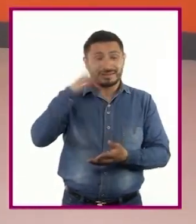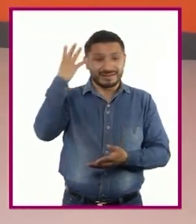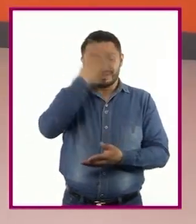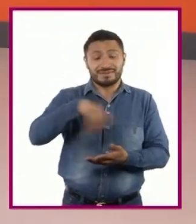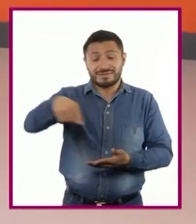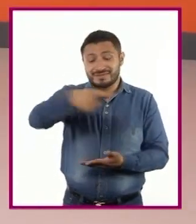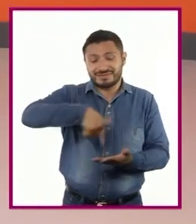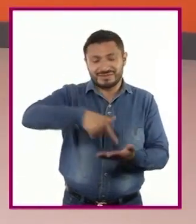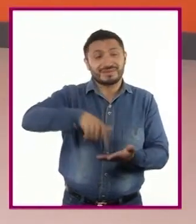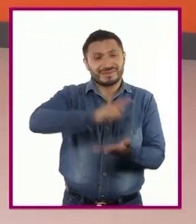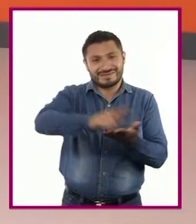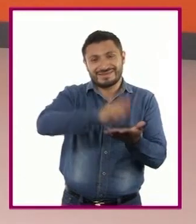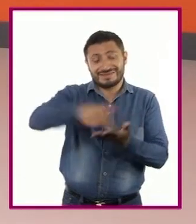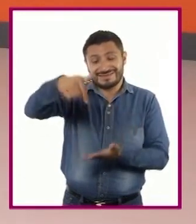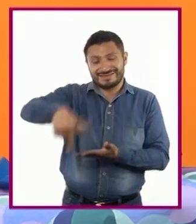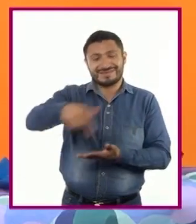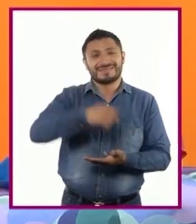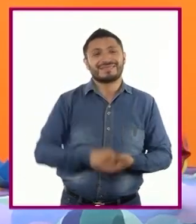el set.